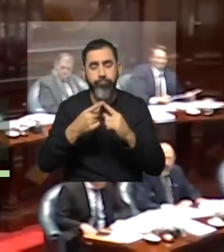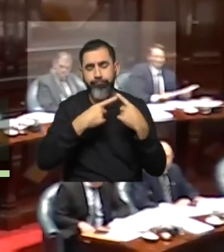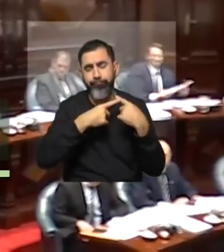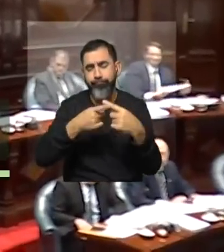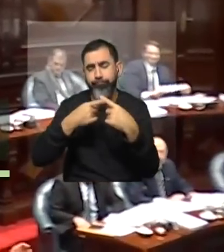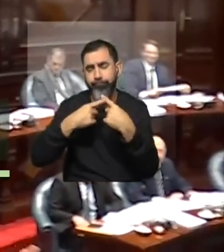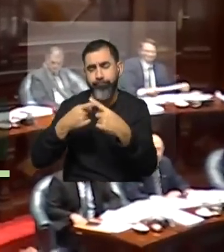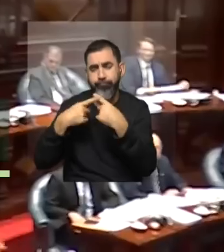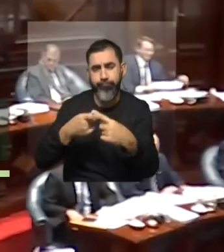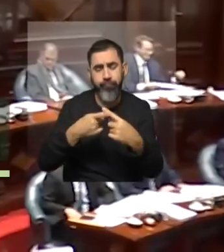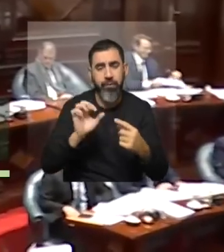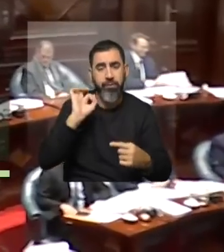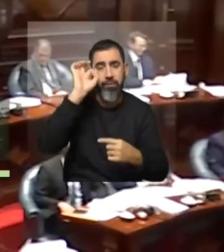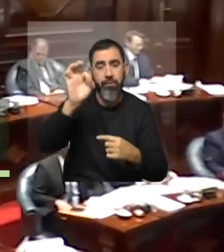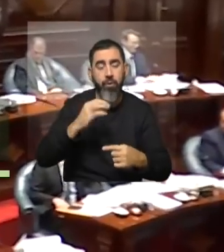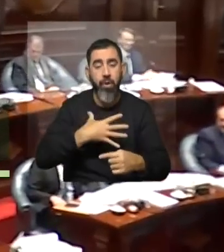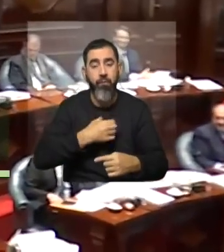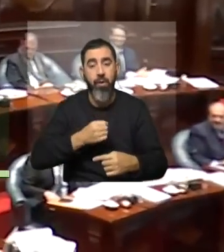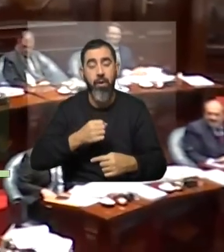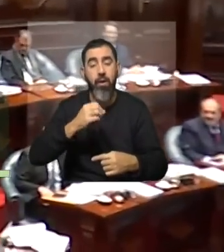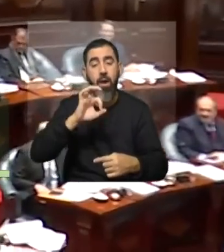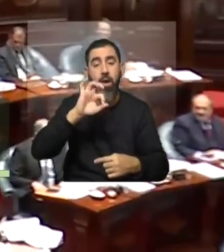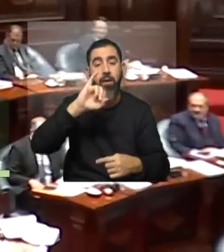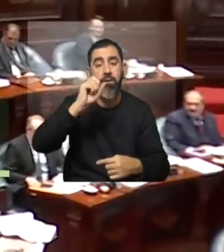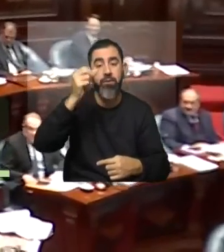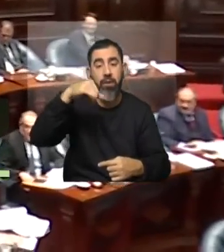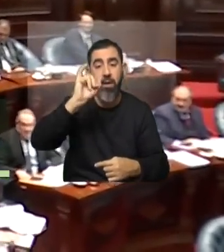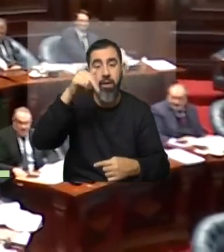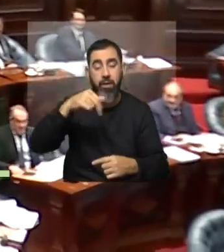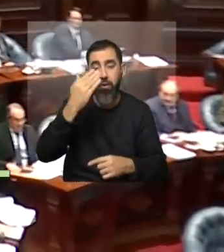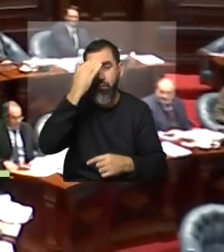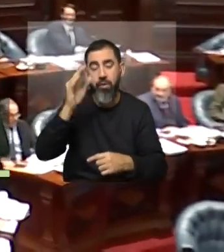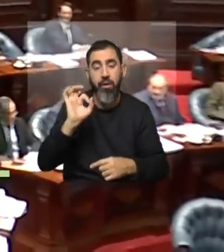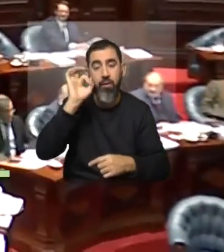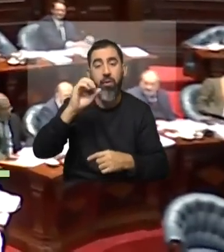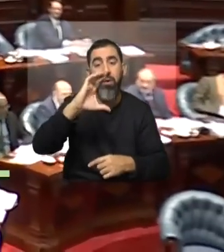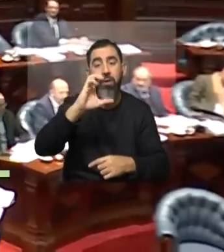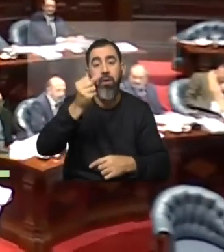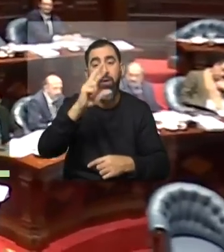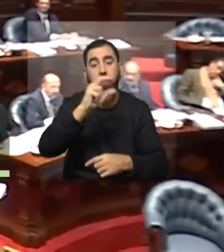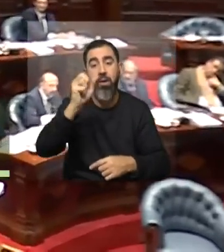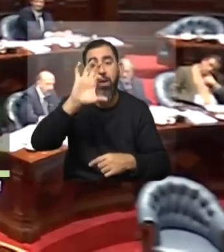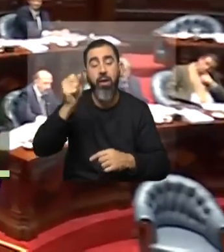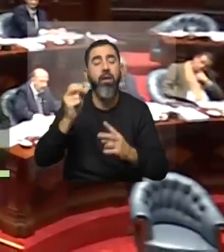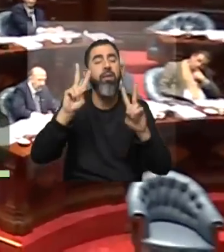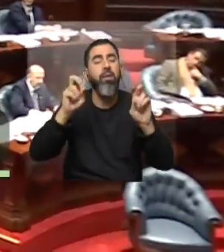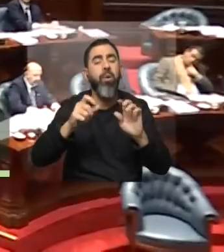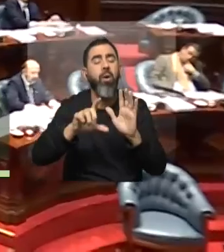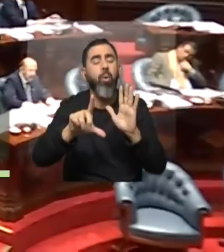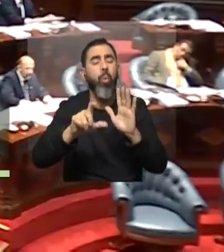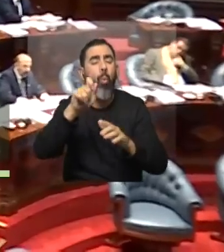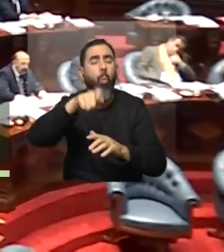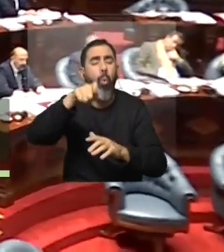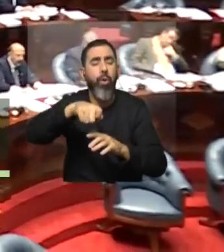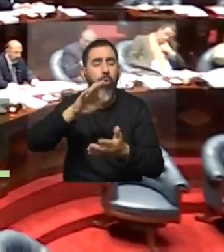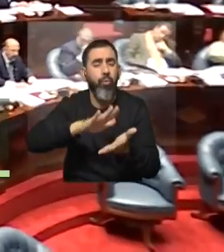polémica entre la senadora nacionalista Carmen Aciaín y su par de Frente Amplio, Charles Carrera, por cuestiones sobre todo jurídicas